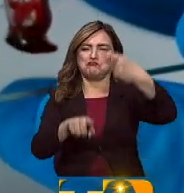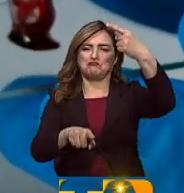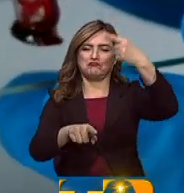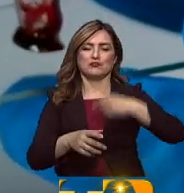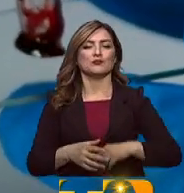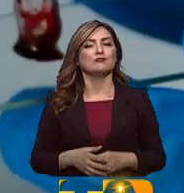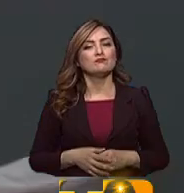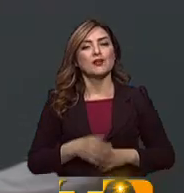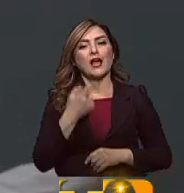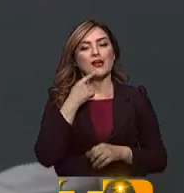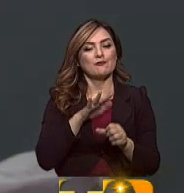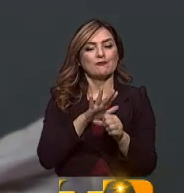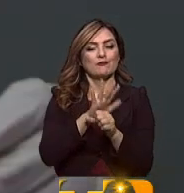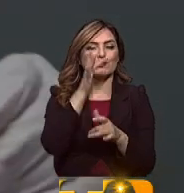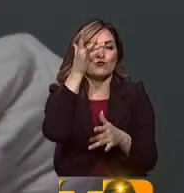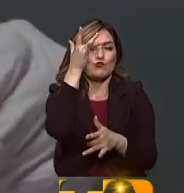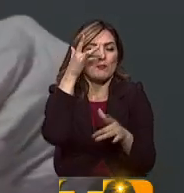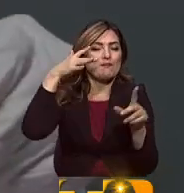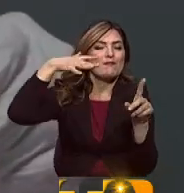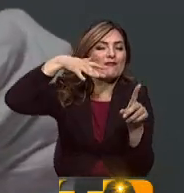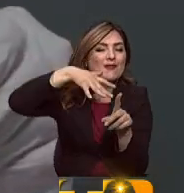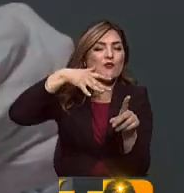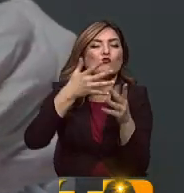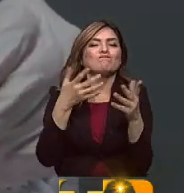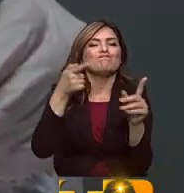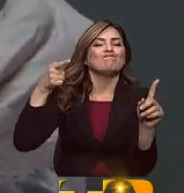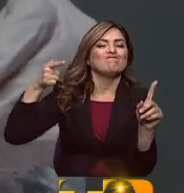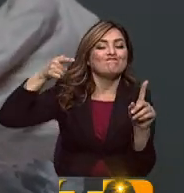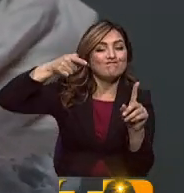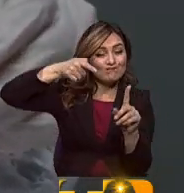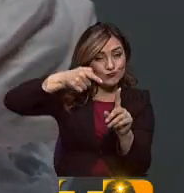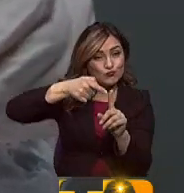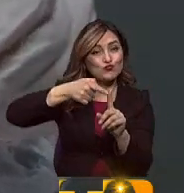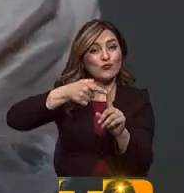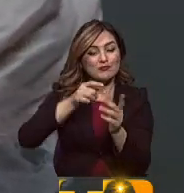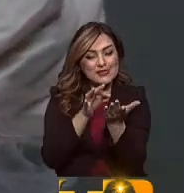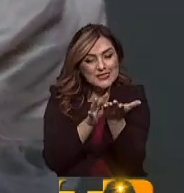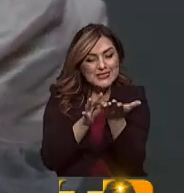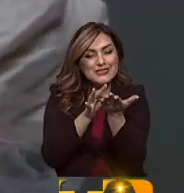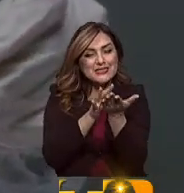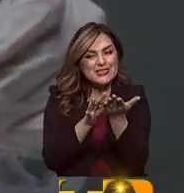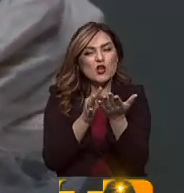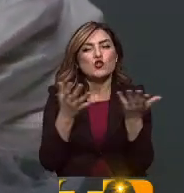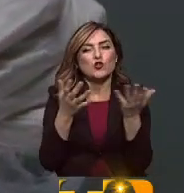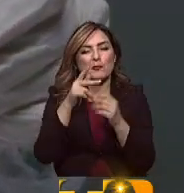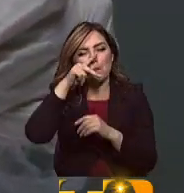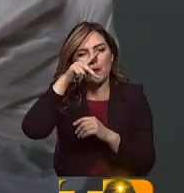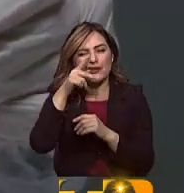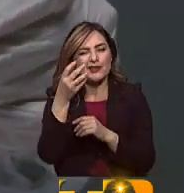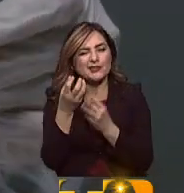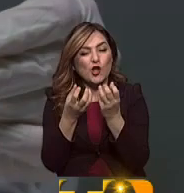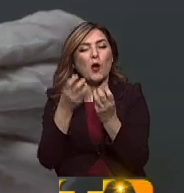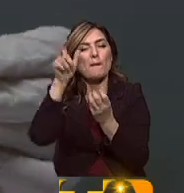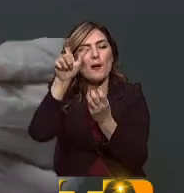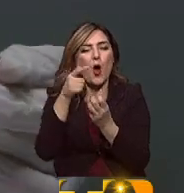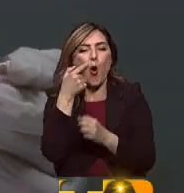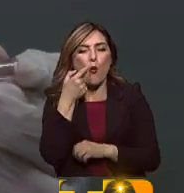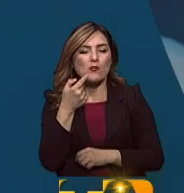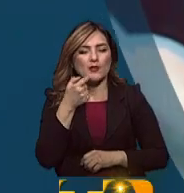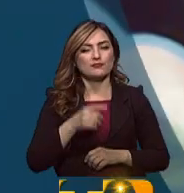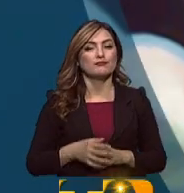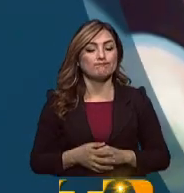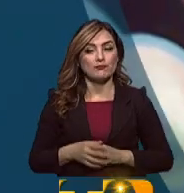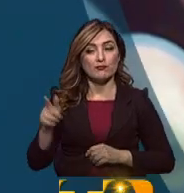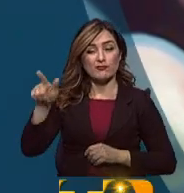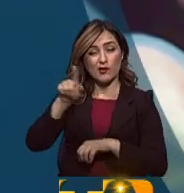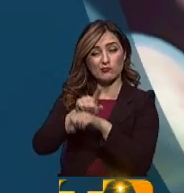las infecciones por SARS-CoV-2 atacan e infectan directamente a las células testiculares. Los autores señalan que desde el inicio de